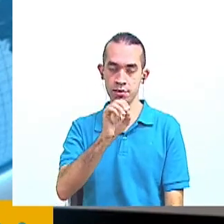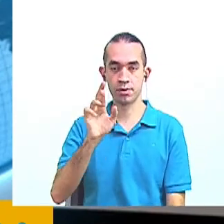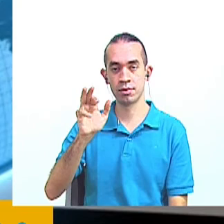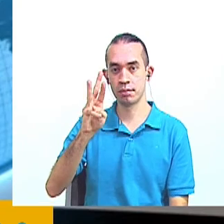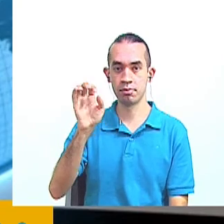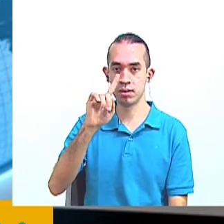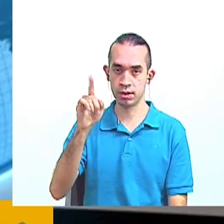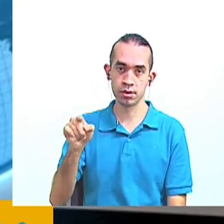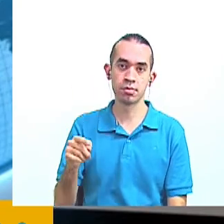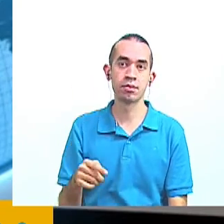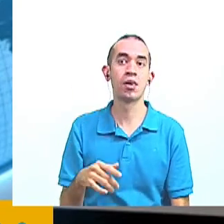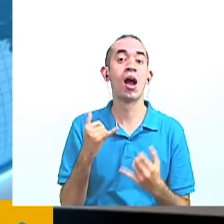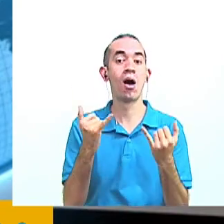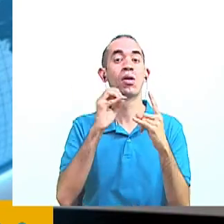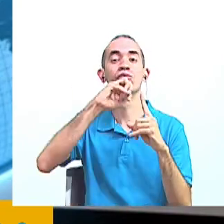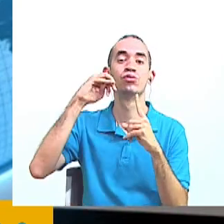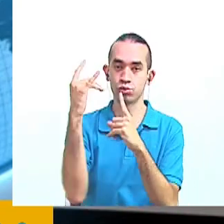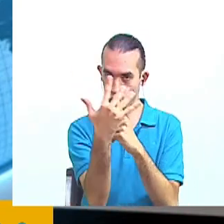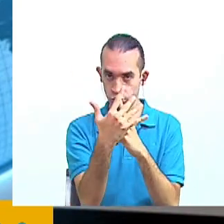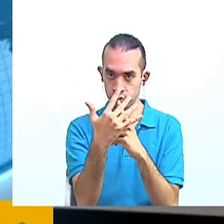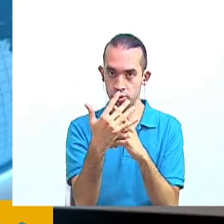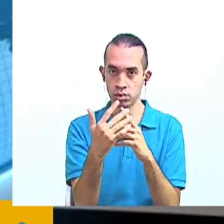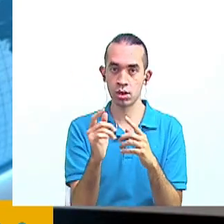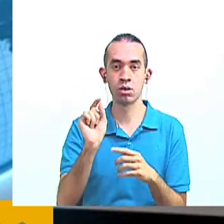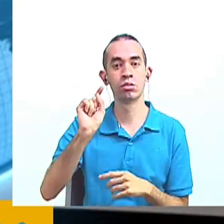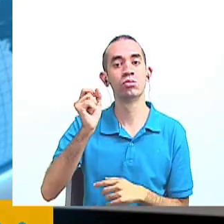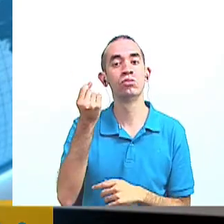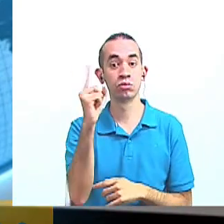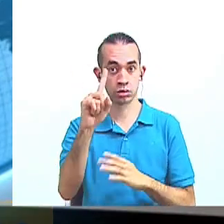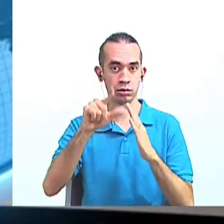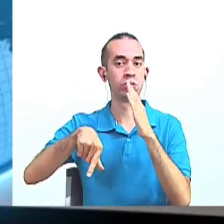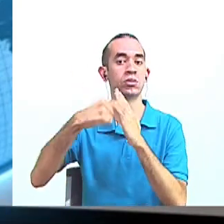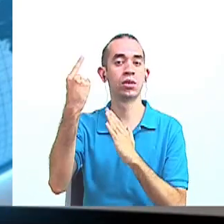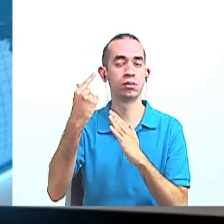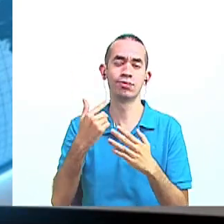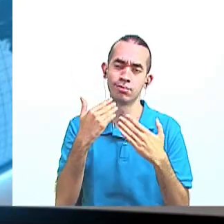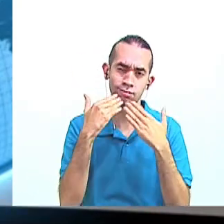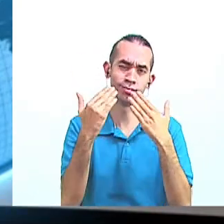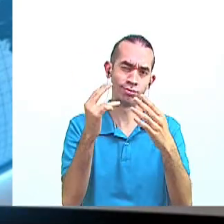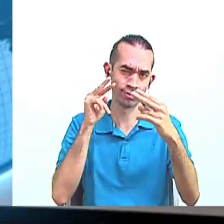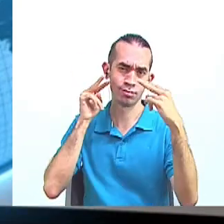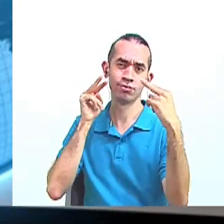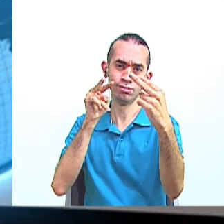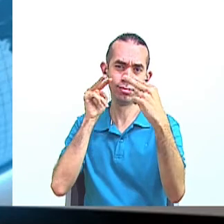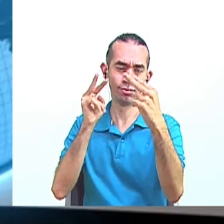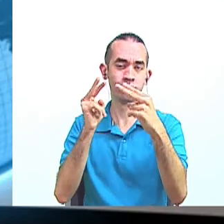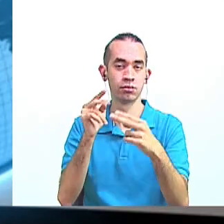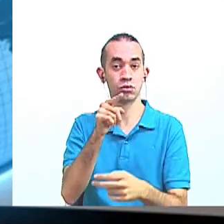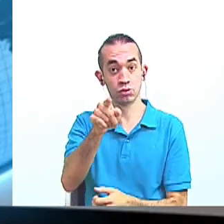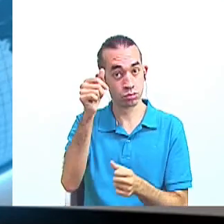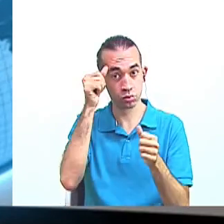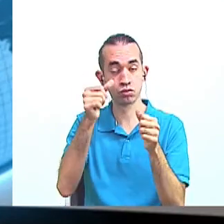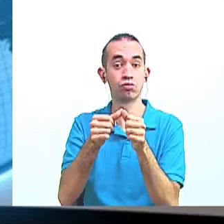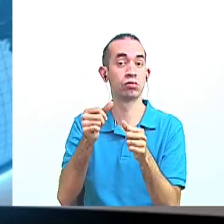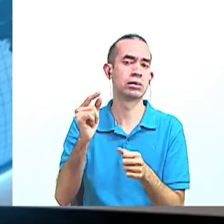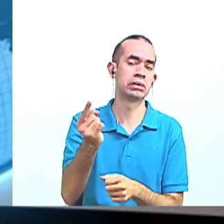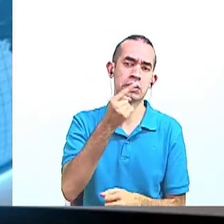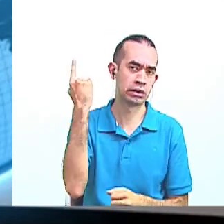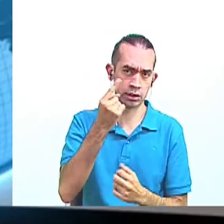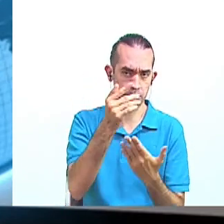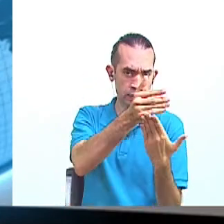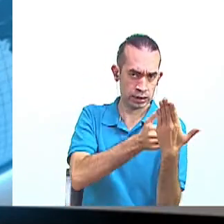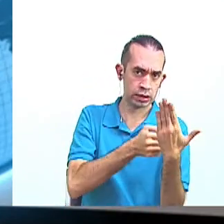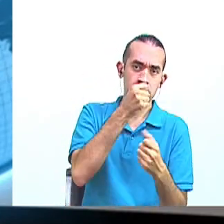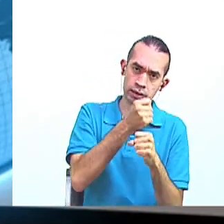Estudios Sociales, en este caso en 11º año. Gracias por estar con nosotros. Recordad siempre tener las guías de